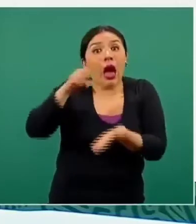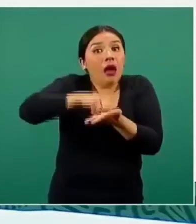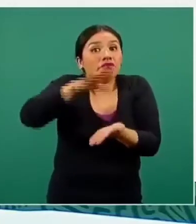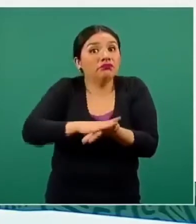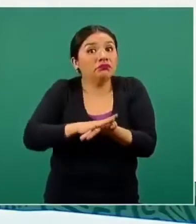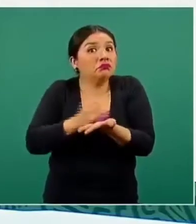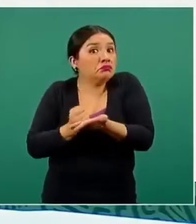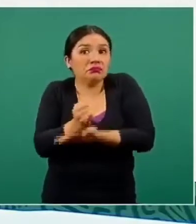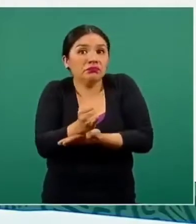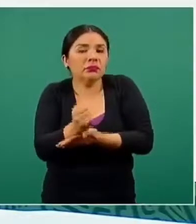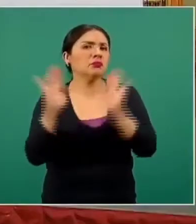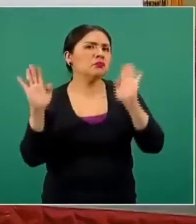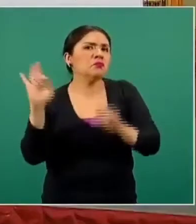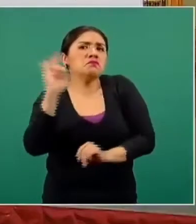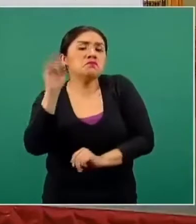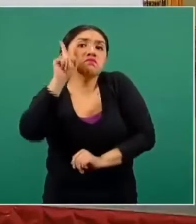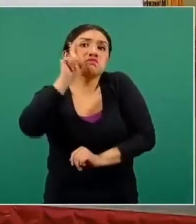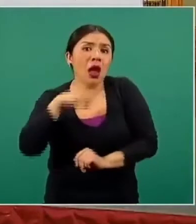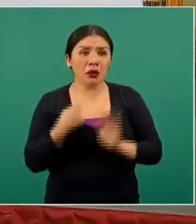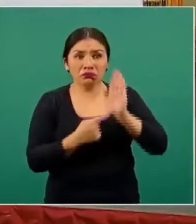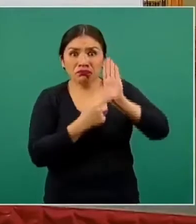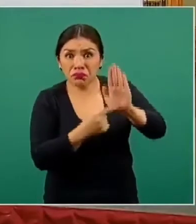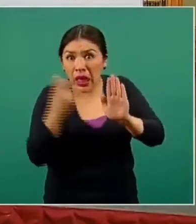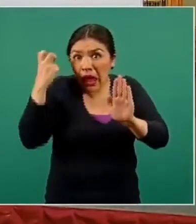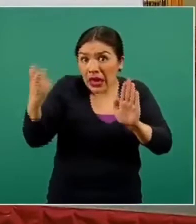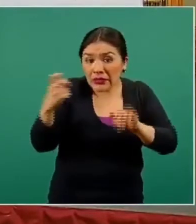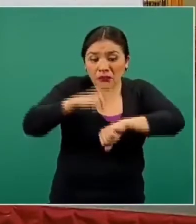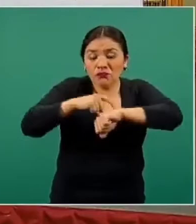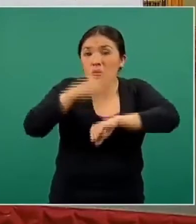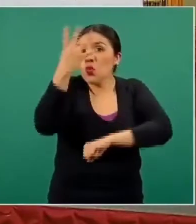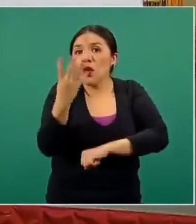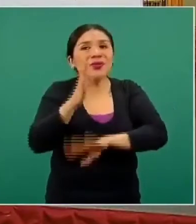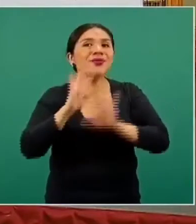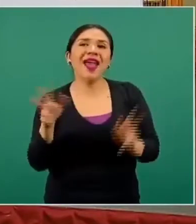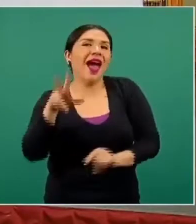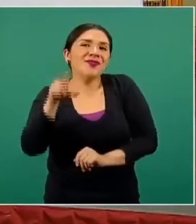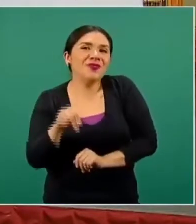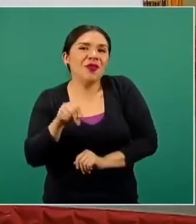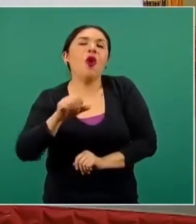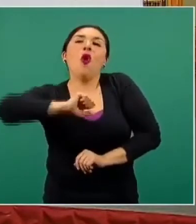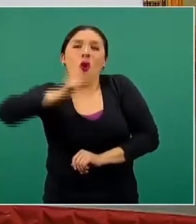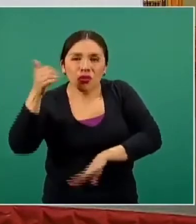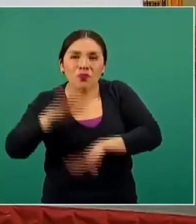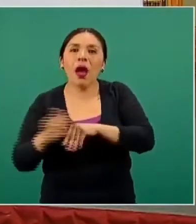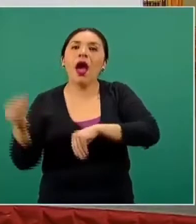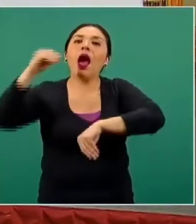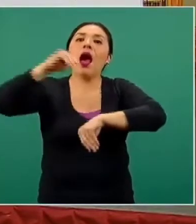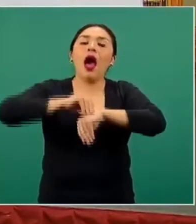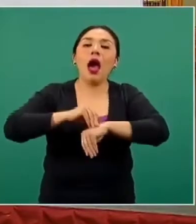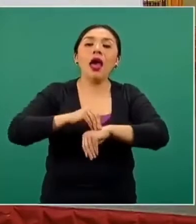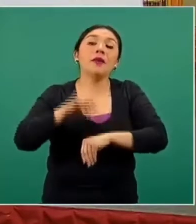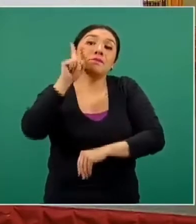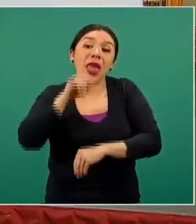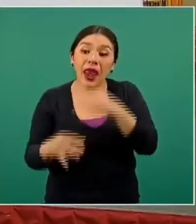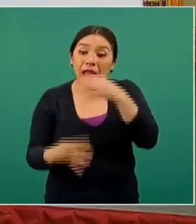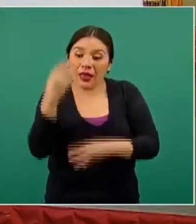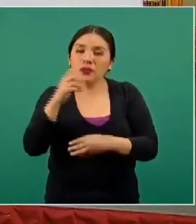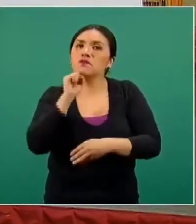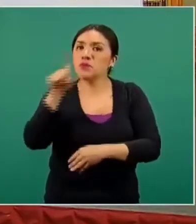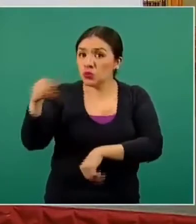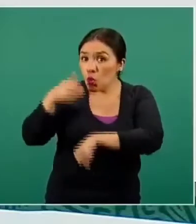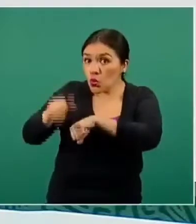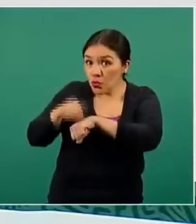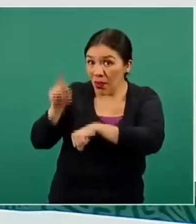a partir de mañana ya no vamos a presentar la cifra de las 4 de la tarde, presentaremos mañana 14 de abril esta misma